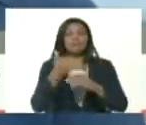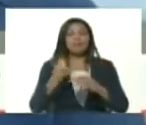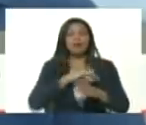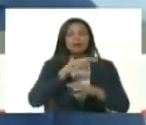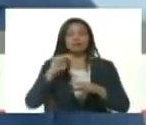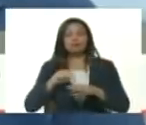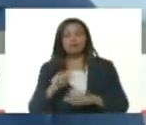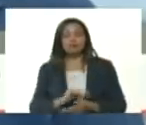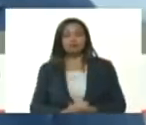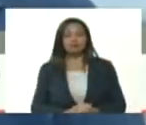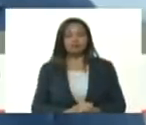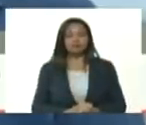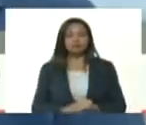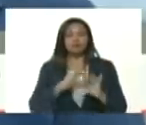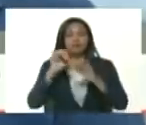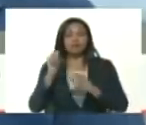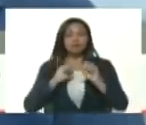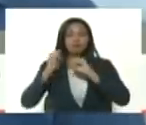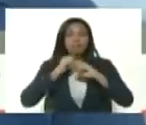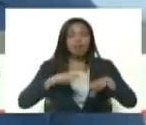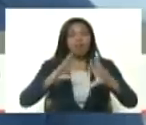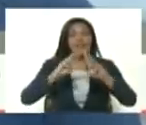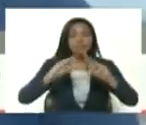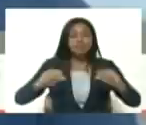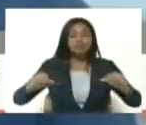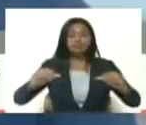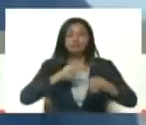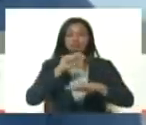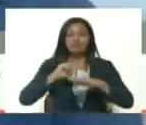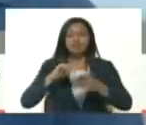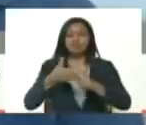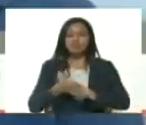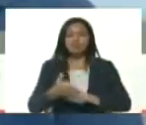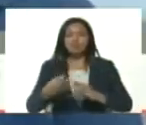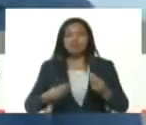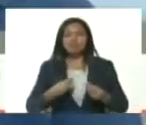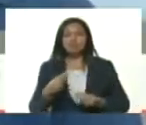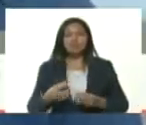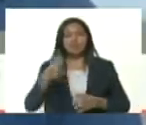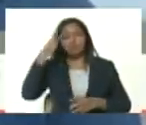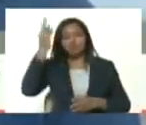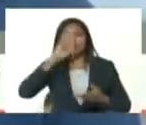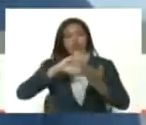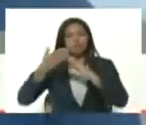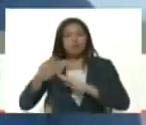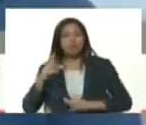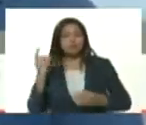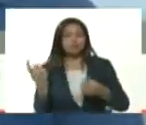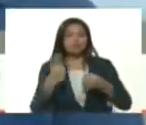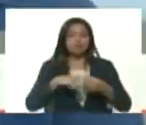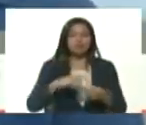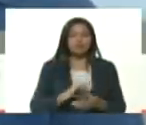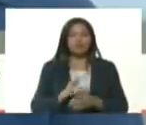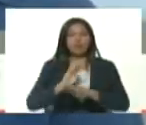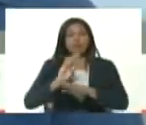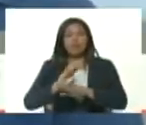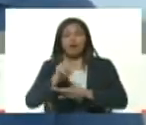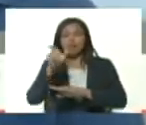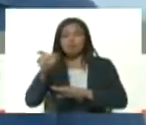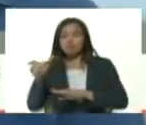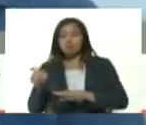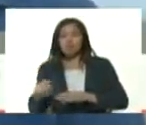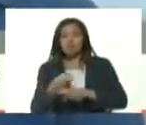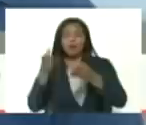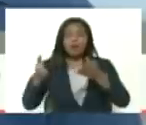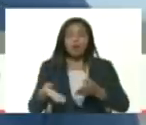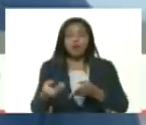nacionales. Y asimismo, ellas se despliegan en el territorio a través de los consejos comunales, a través de los protectorados y